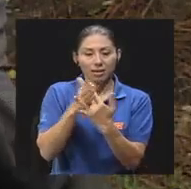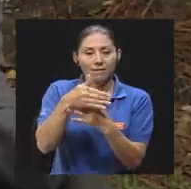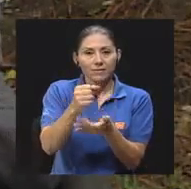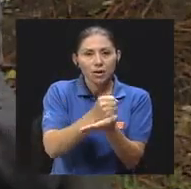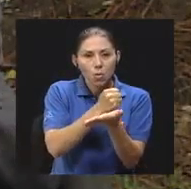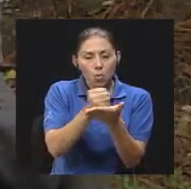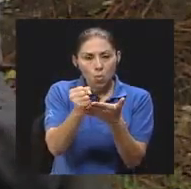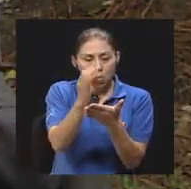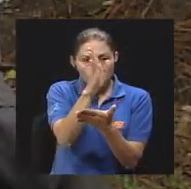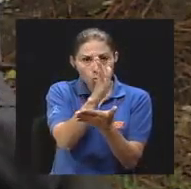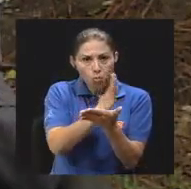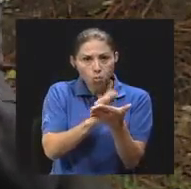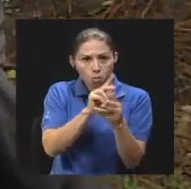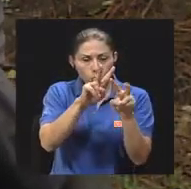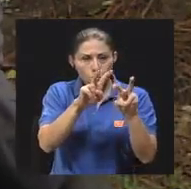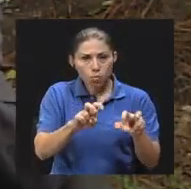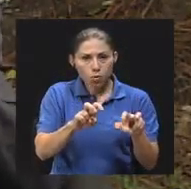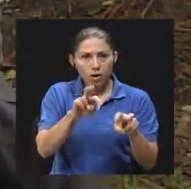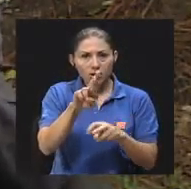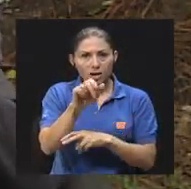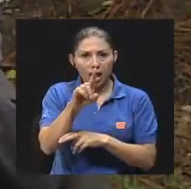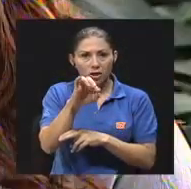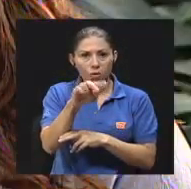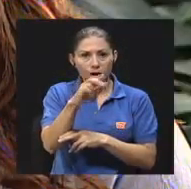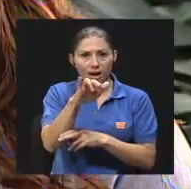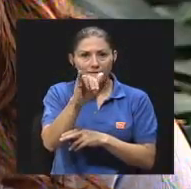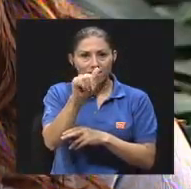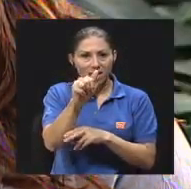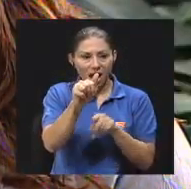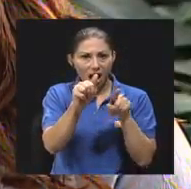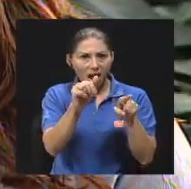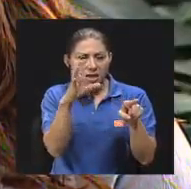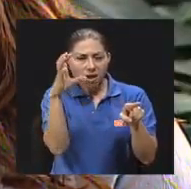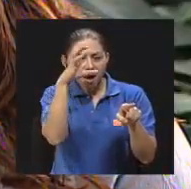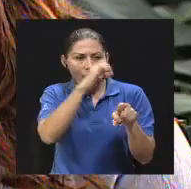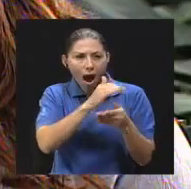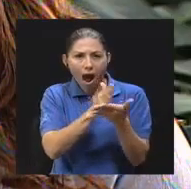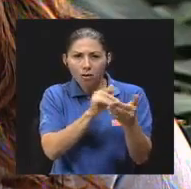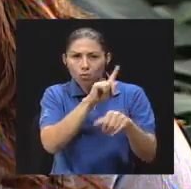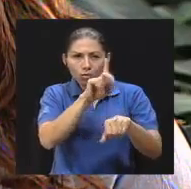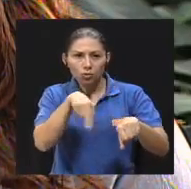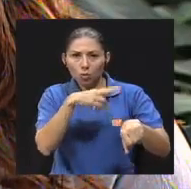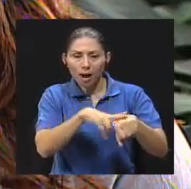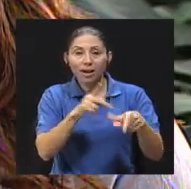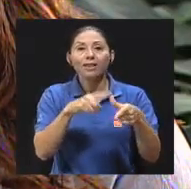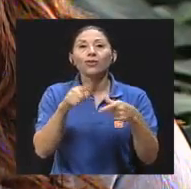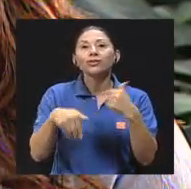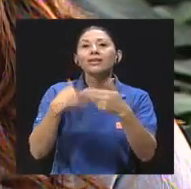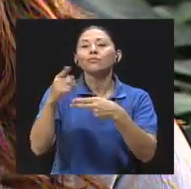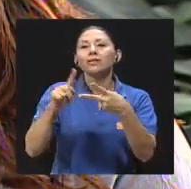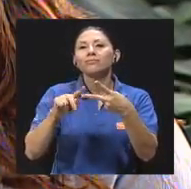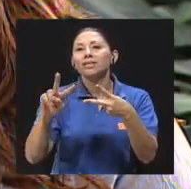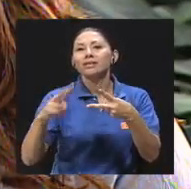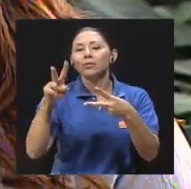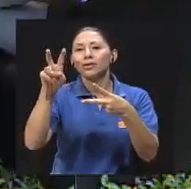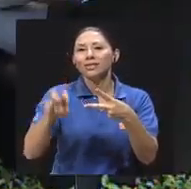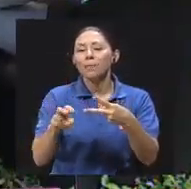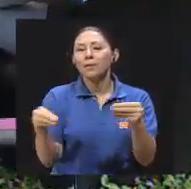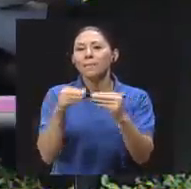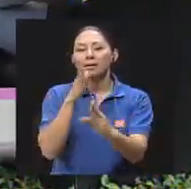algo sospechoso, anormal o que está presente, entonces viene el segundo examen, que es el examen que diría yo más